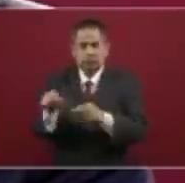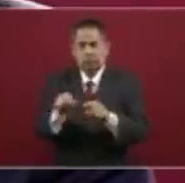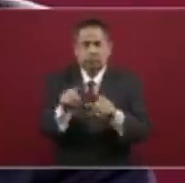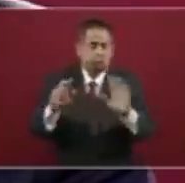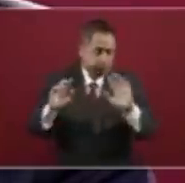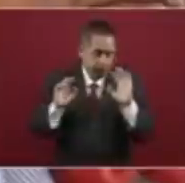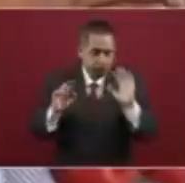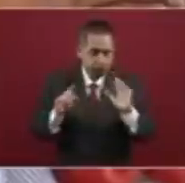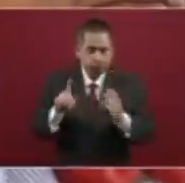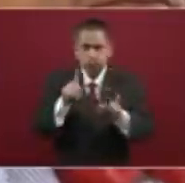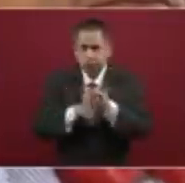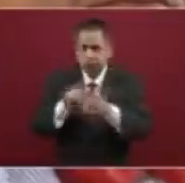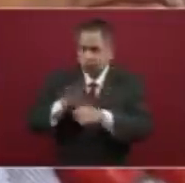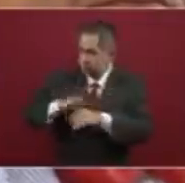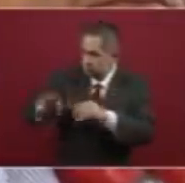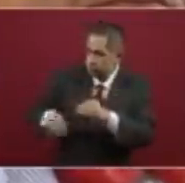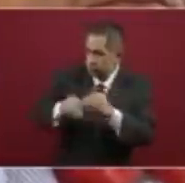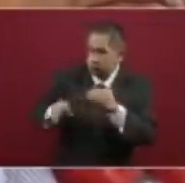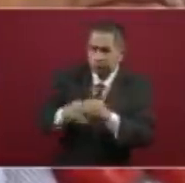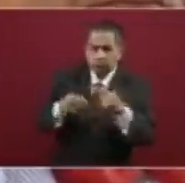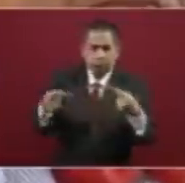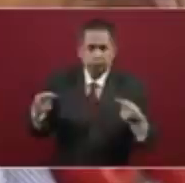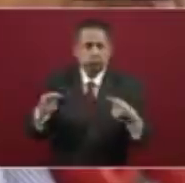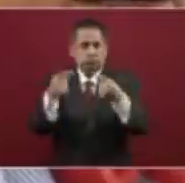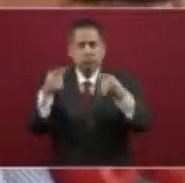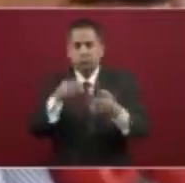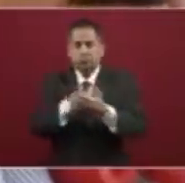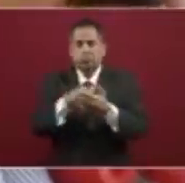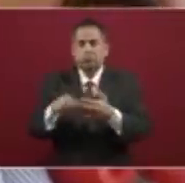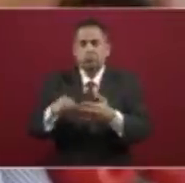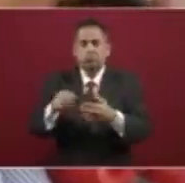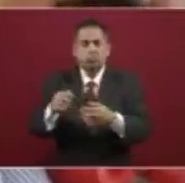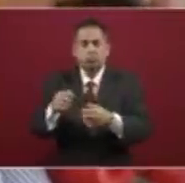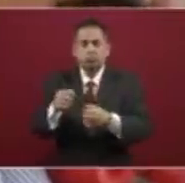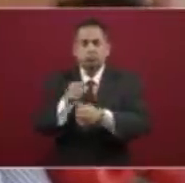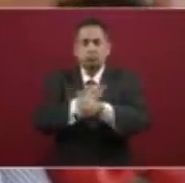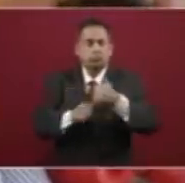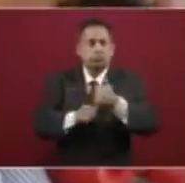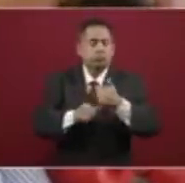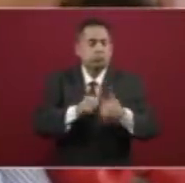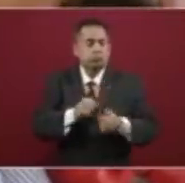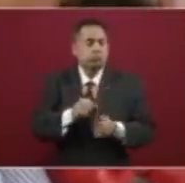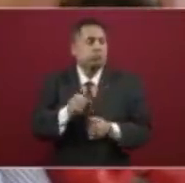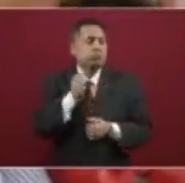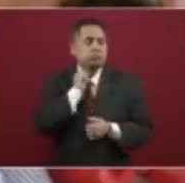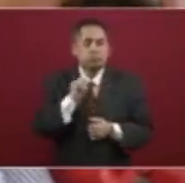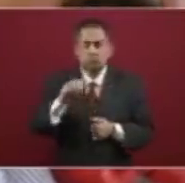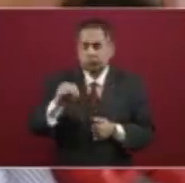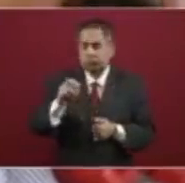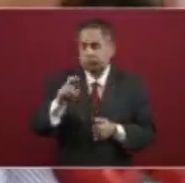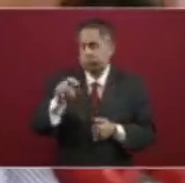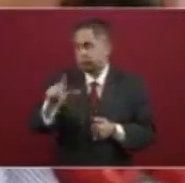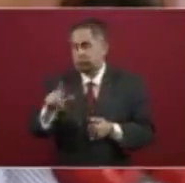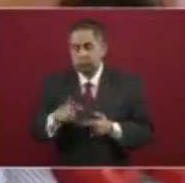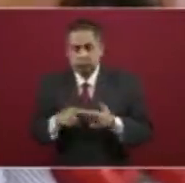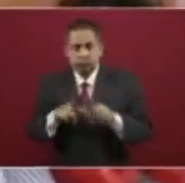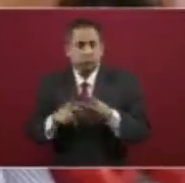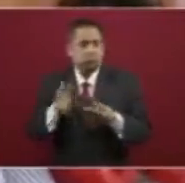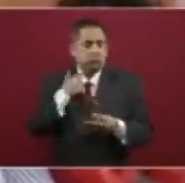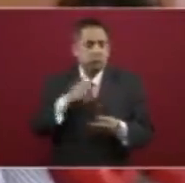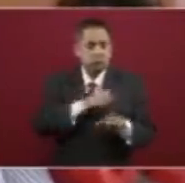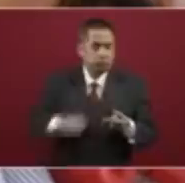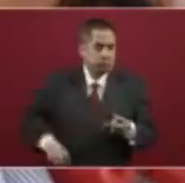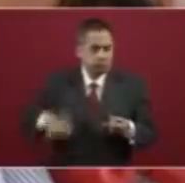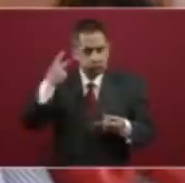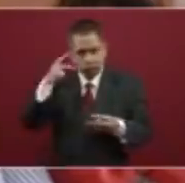que se ha sumado más gente, como un suplente del senador Monreal, como un ex candidato en